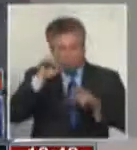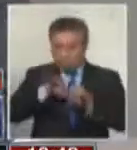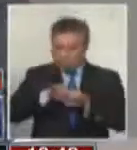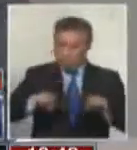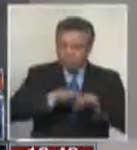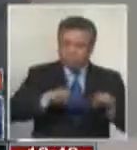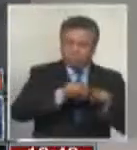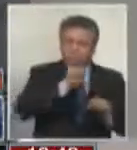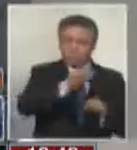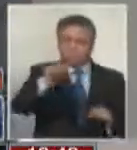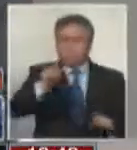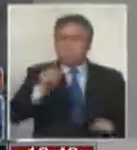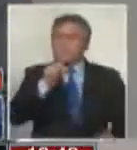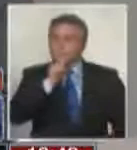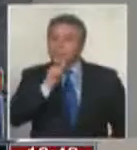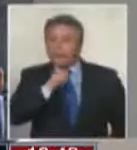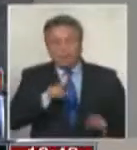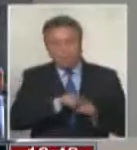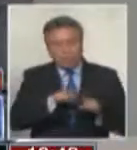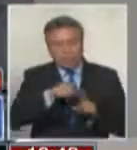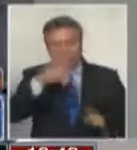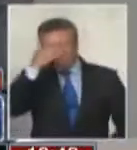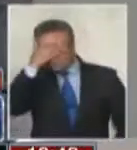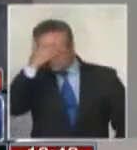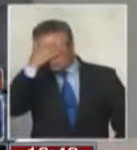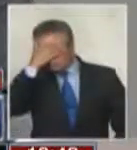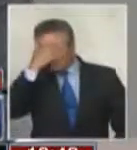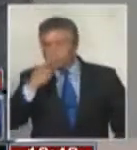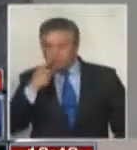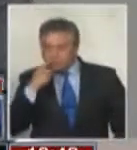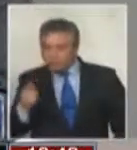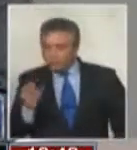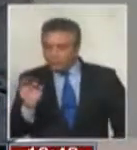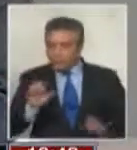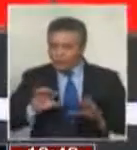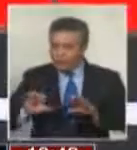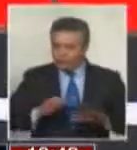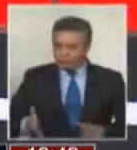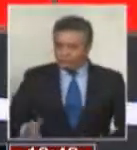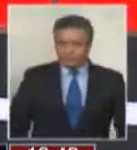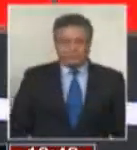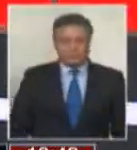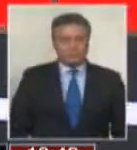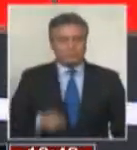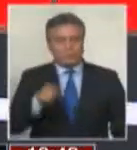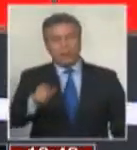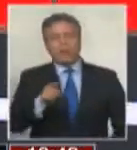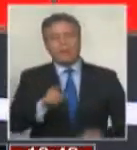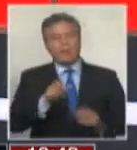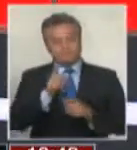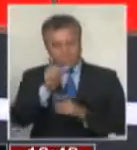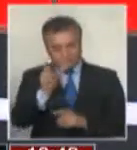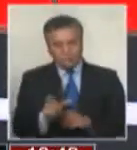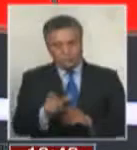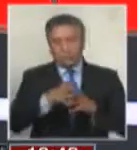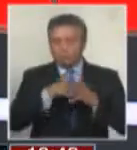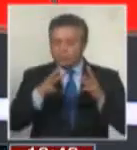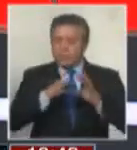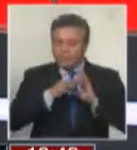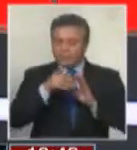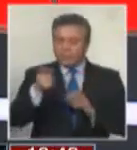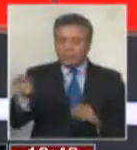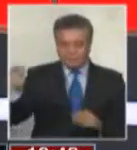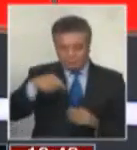no advirtieron creo yo con la debida ponderación rector aldo valle muchísimas gracias como siempre por venir a